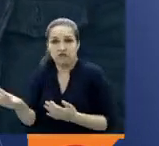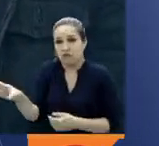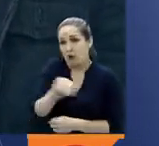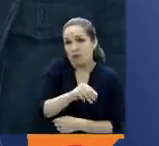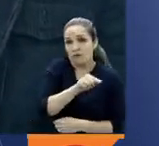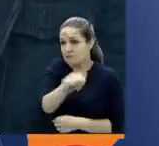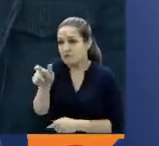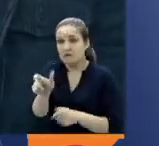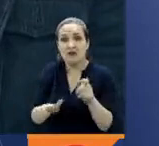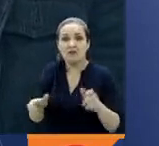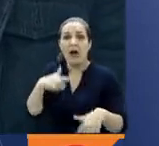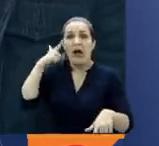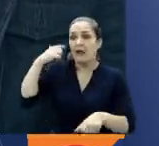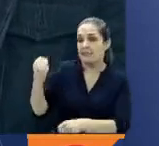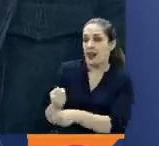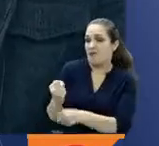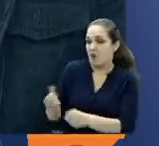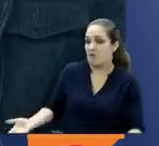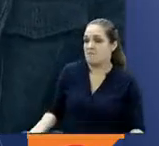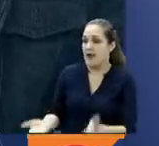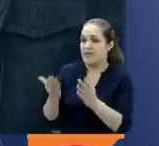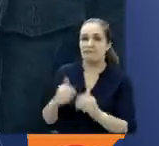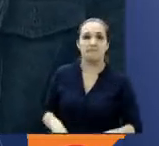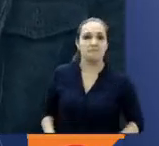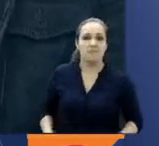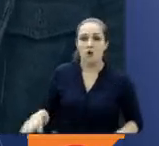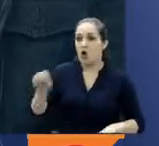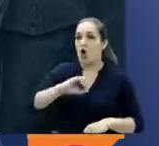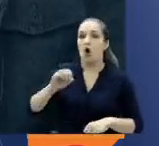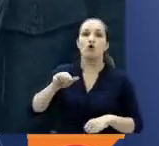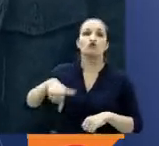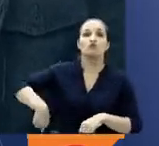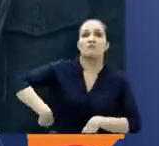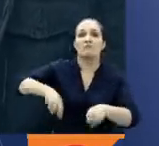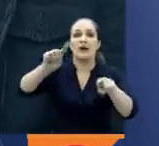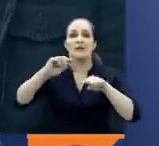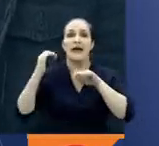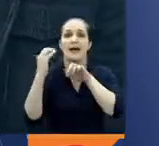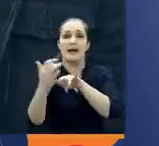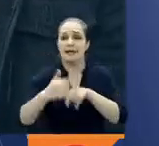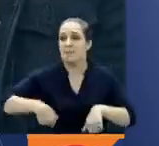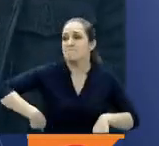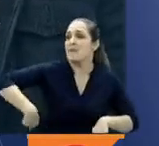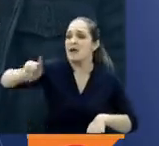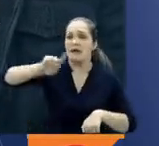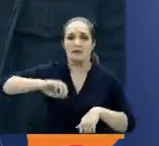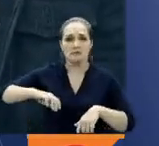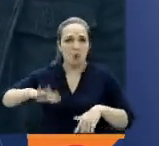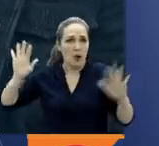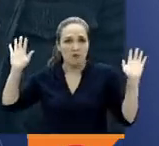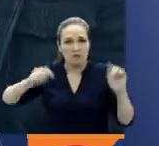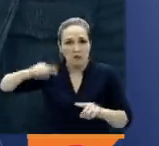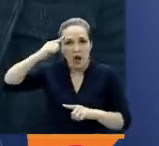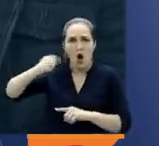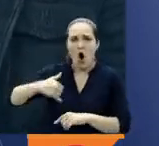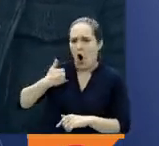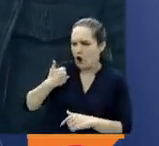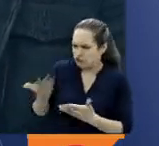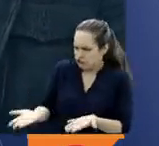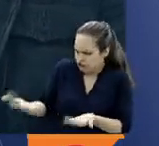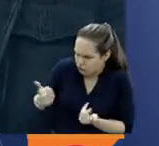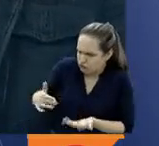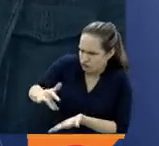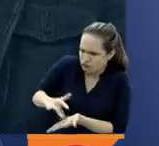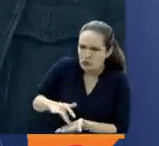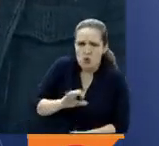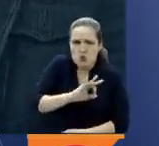sujetos productivos o como parte de la guerra, ya sea como víctimas o victimarios, pero no como sujetos